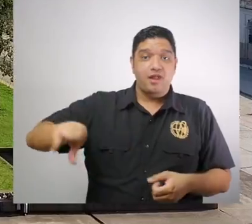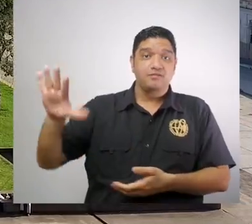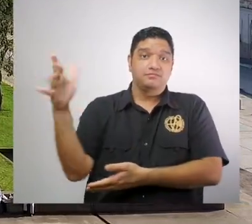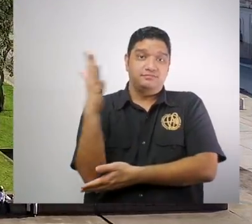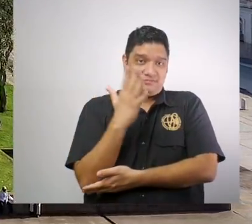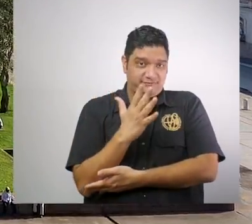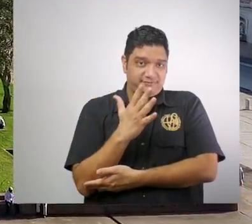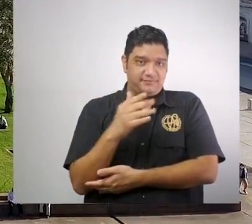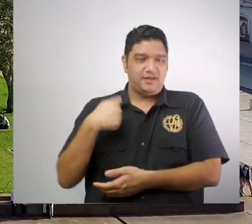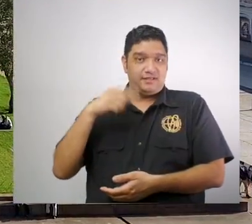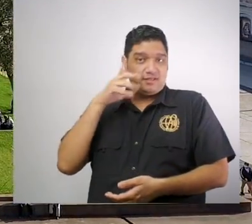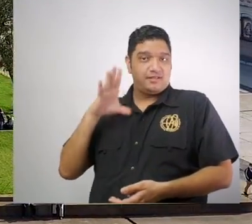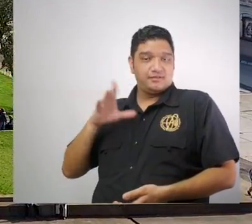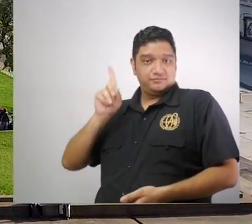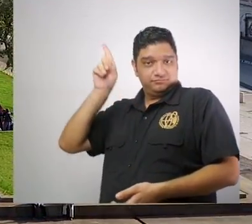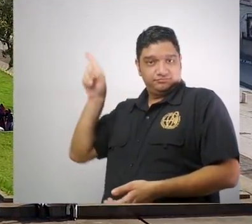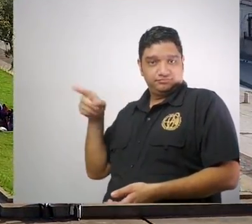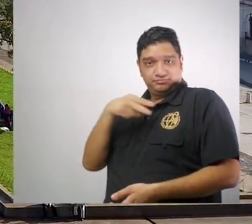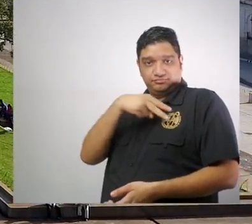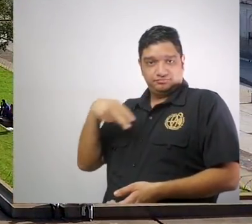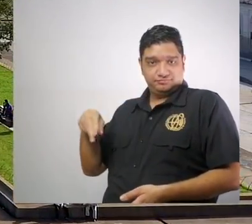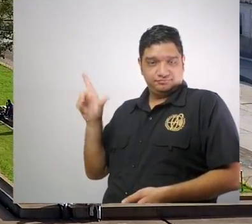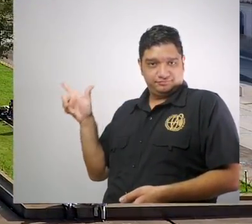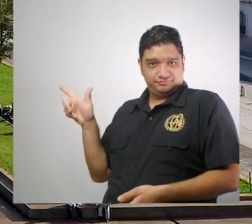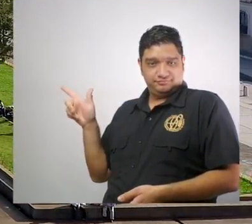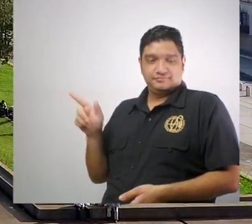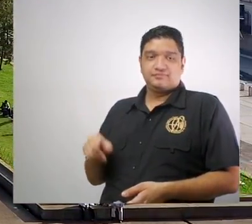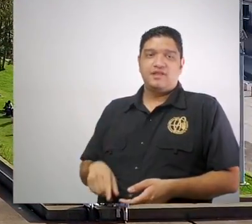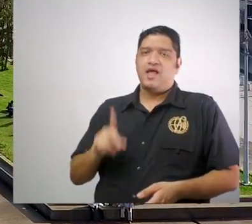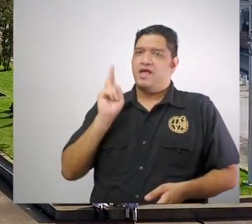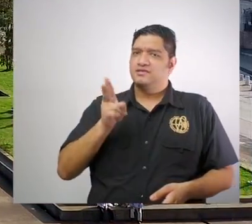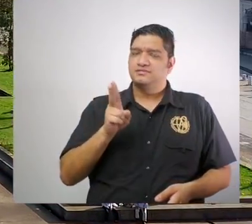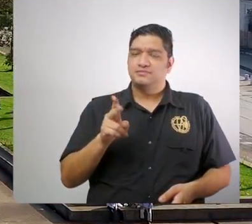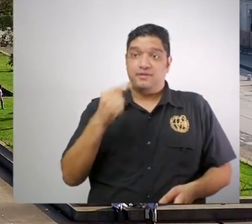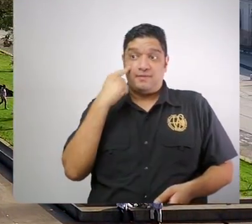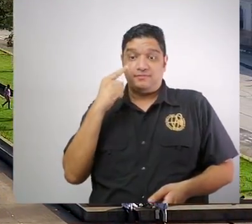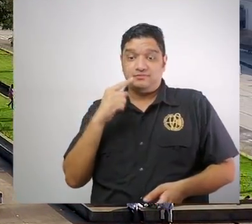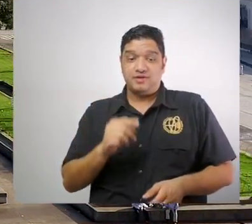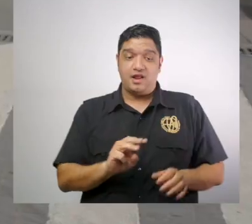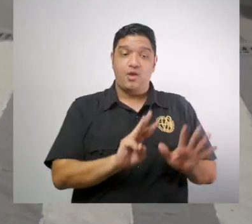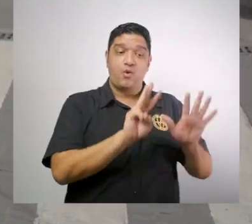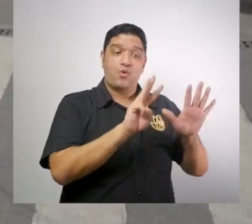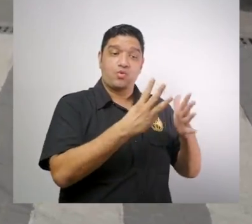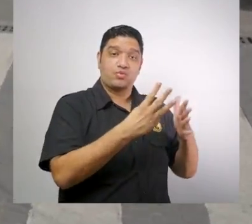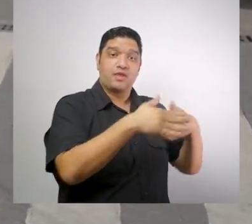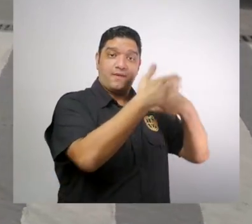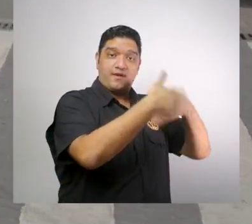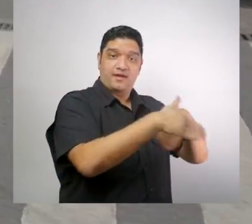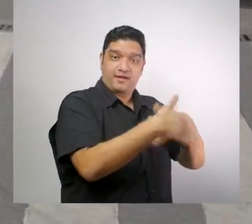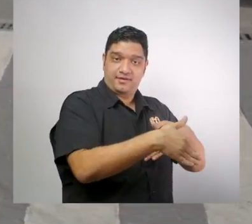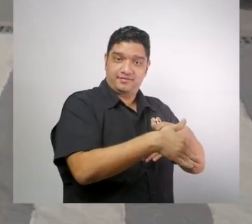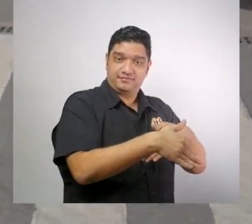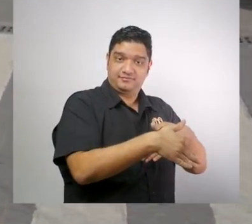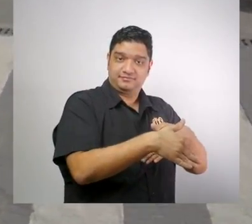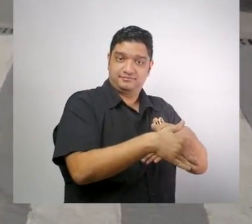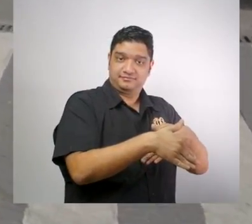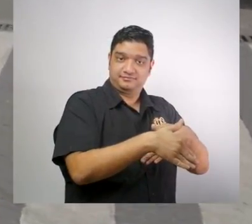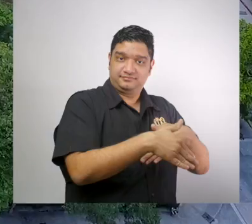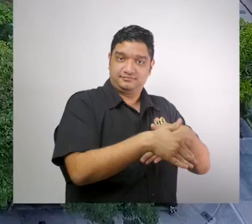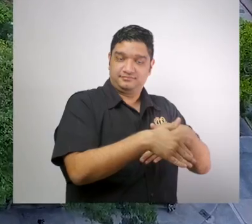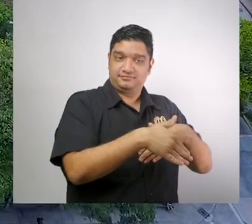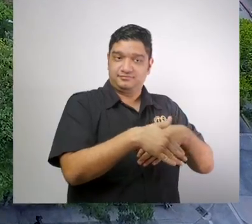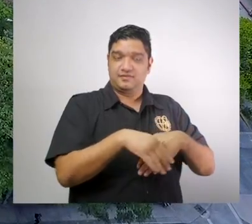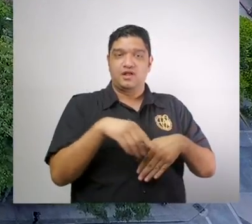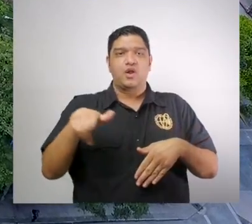Aquí tenemos la Plaza Mayor, siempre sobre la octava calle hacia el oriente, la